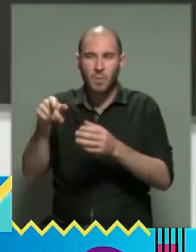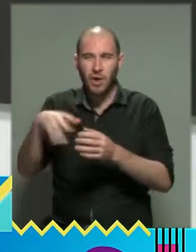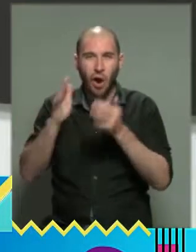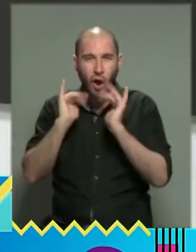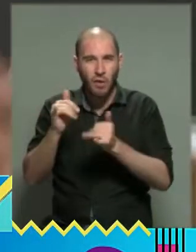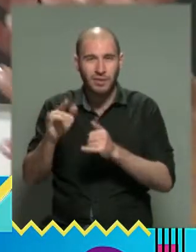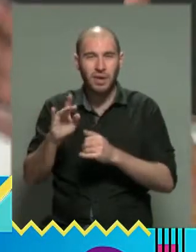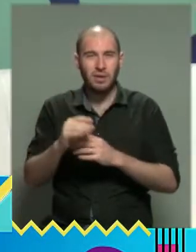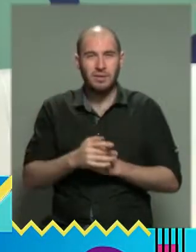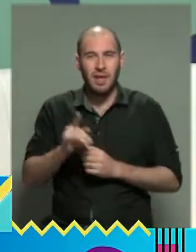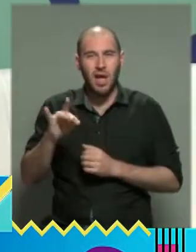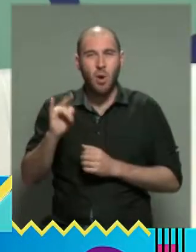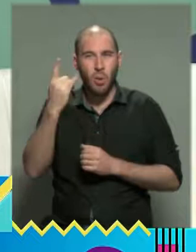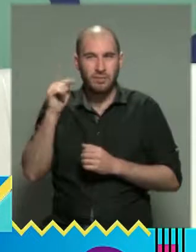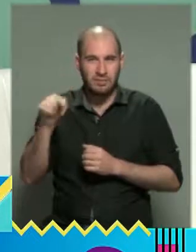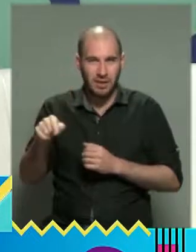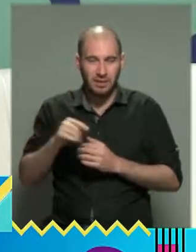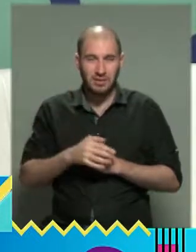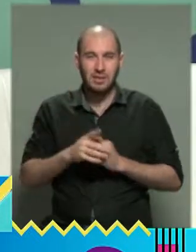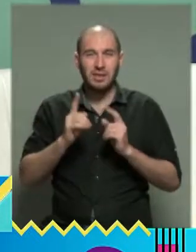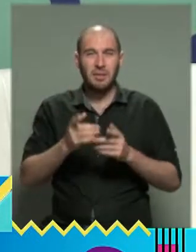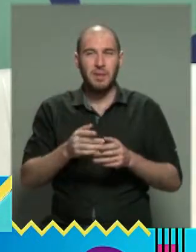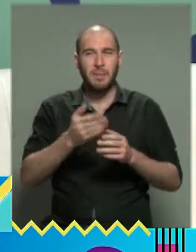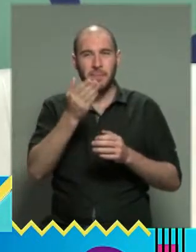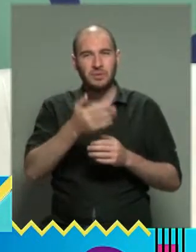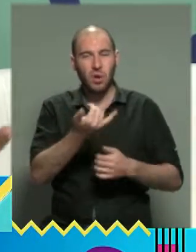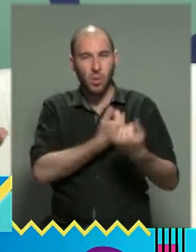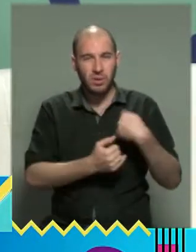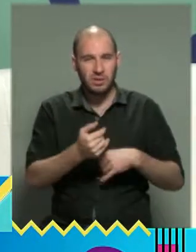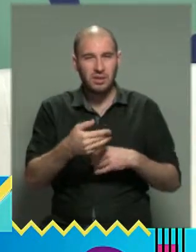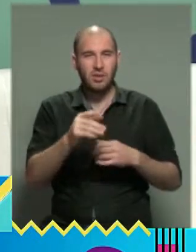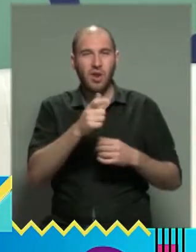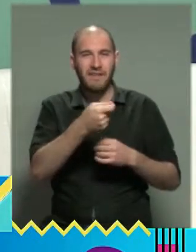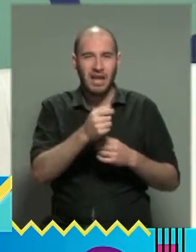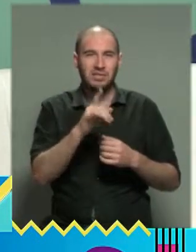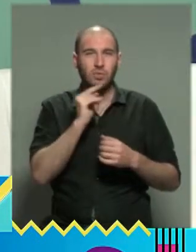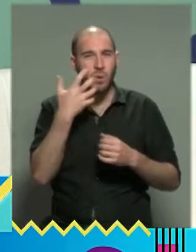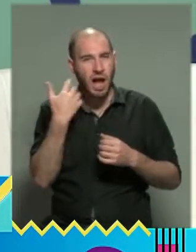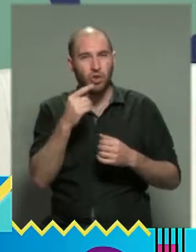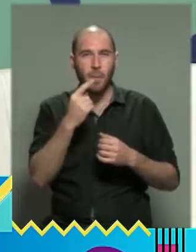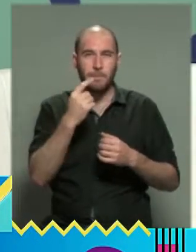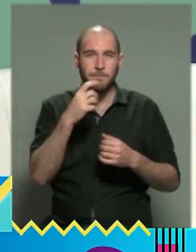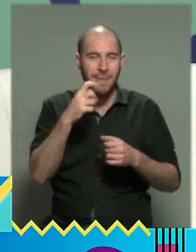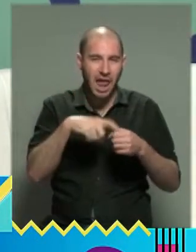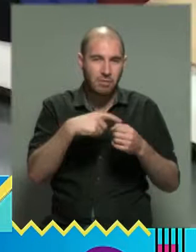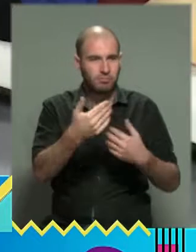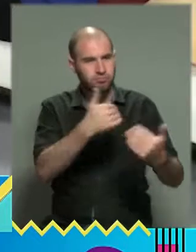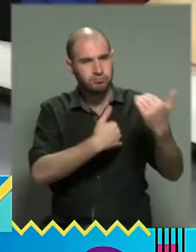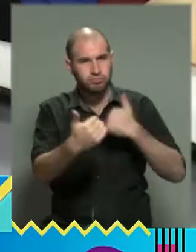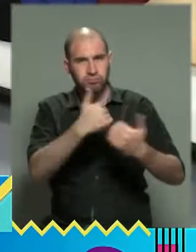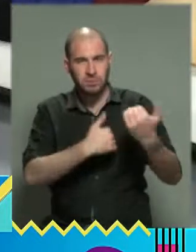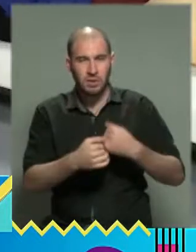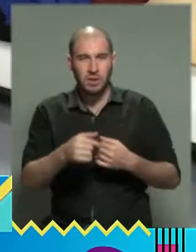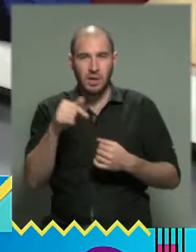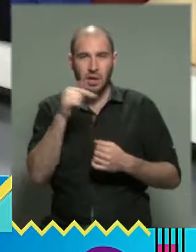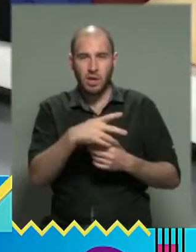de la universidad y los chicos que contaban que venían de La Valle, de Tupungato, de Malargüe, y ellos mismos decían, no